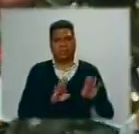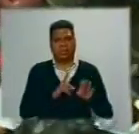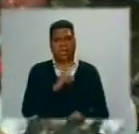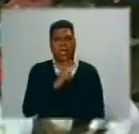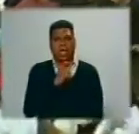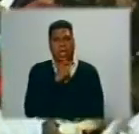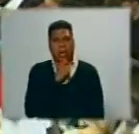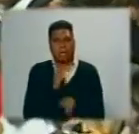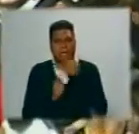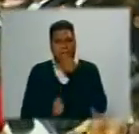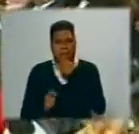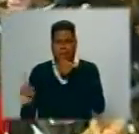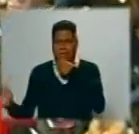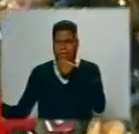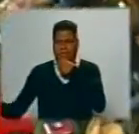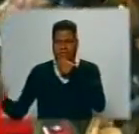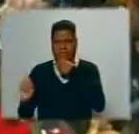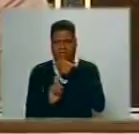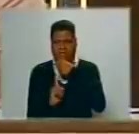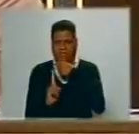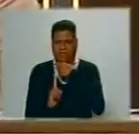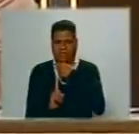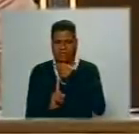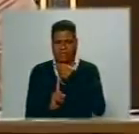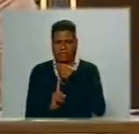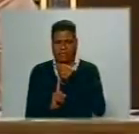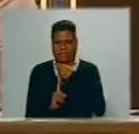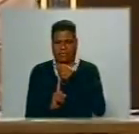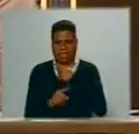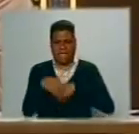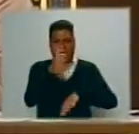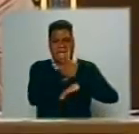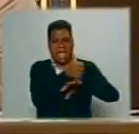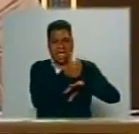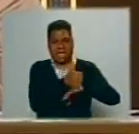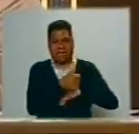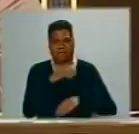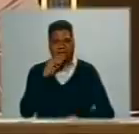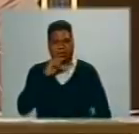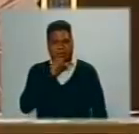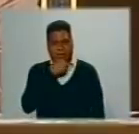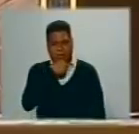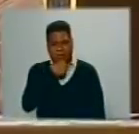constituyente Mervin Maldonado, presidente de la Comisión de Juventud.